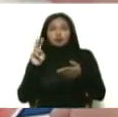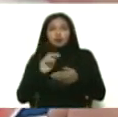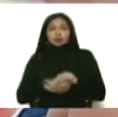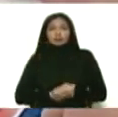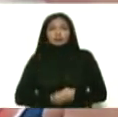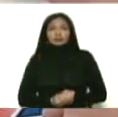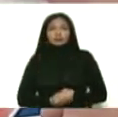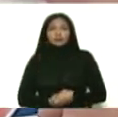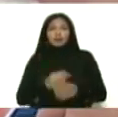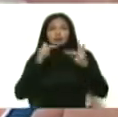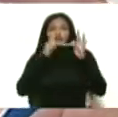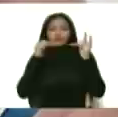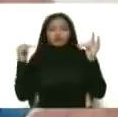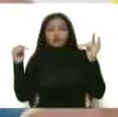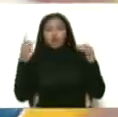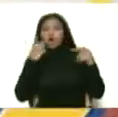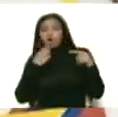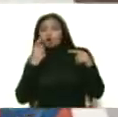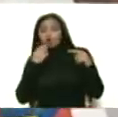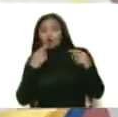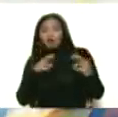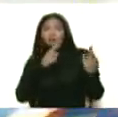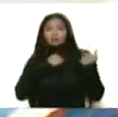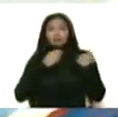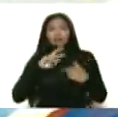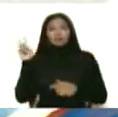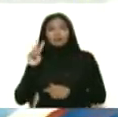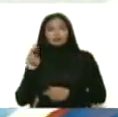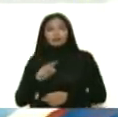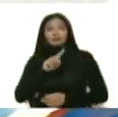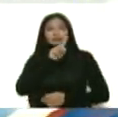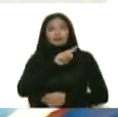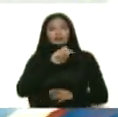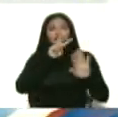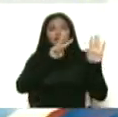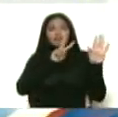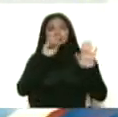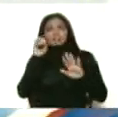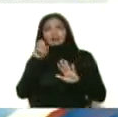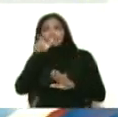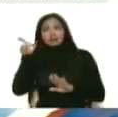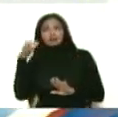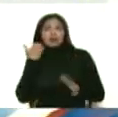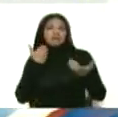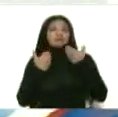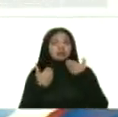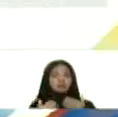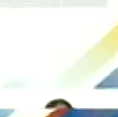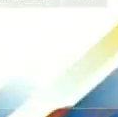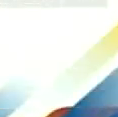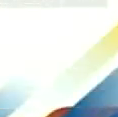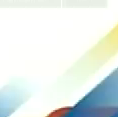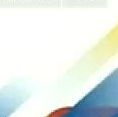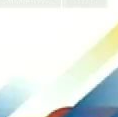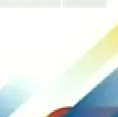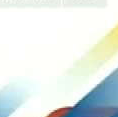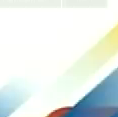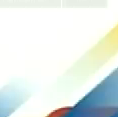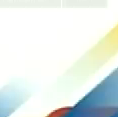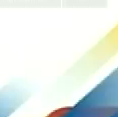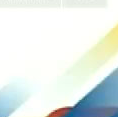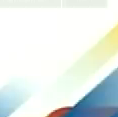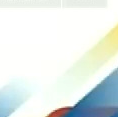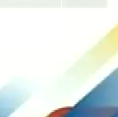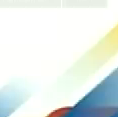gráfica roja, correspondiente a los 170 casos que tenemos hasta el día